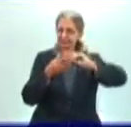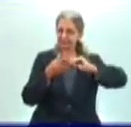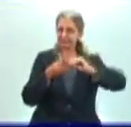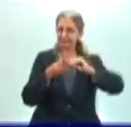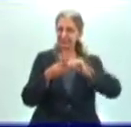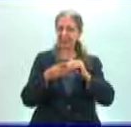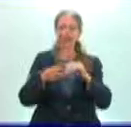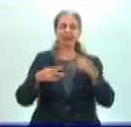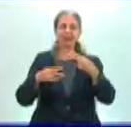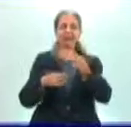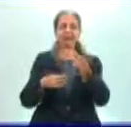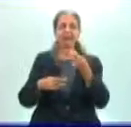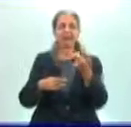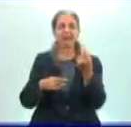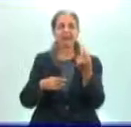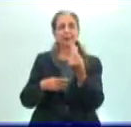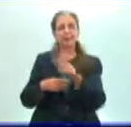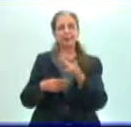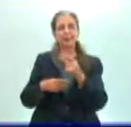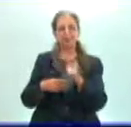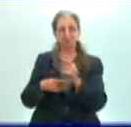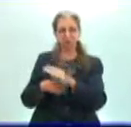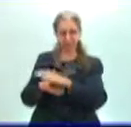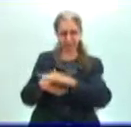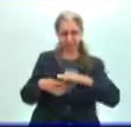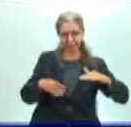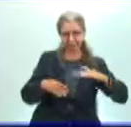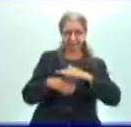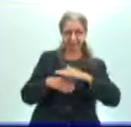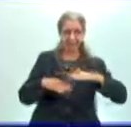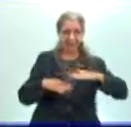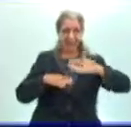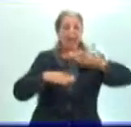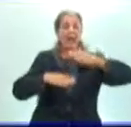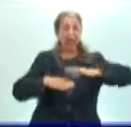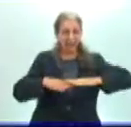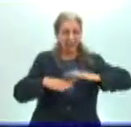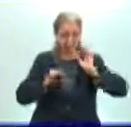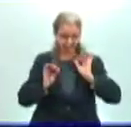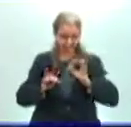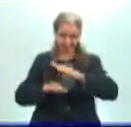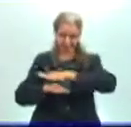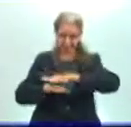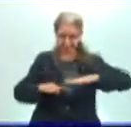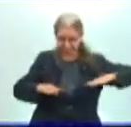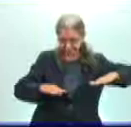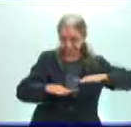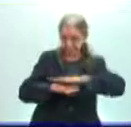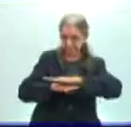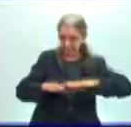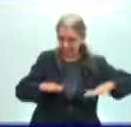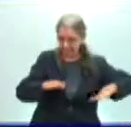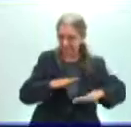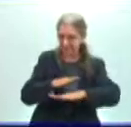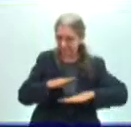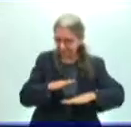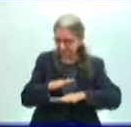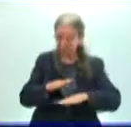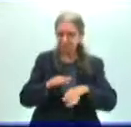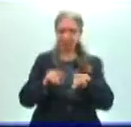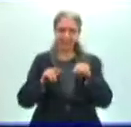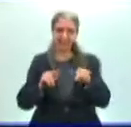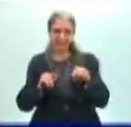la hipotenusa. Entonces es más cómodo dibujarlo así. Recordad, vamos a poner la hipotenusa como base. Es un